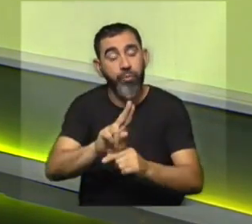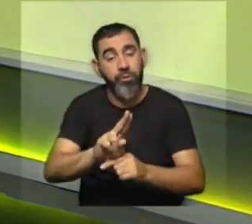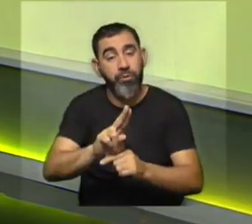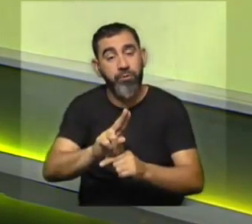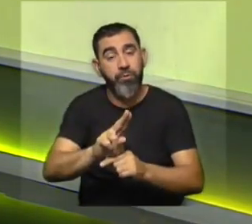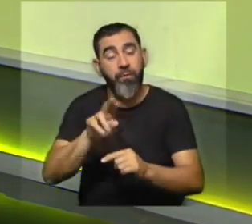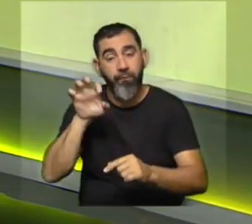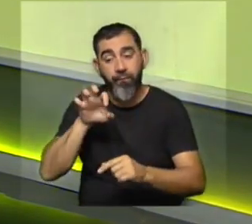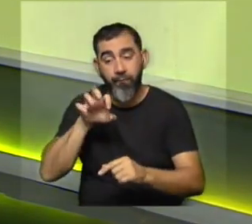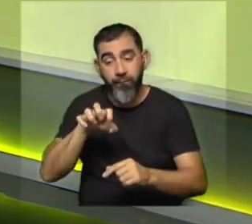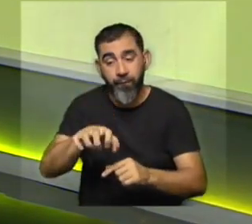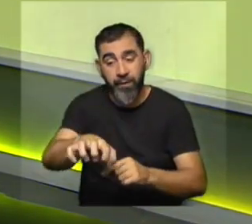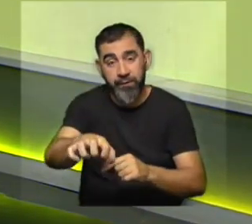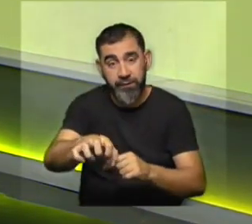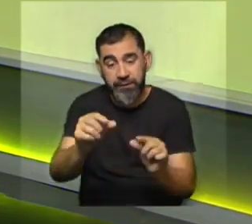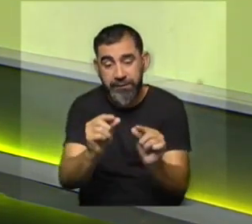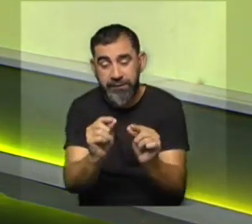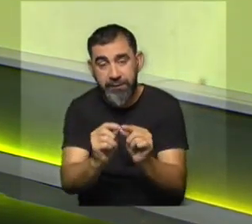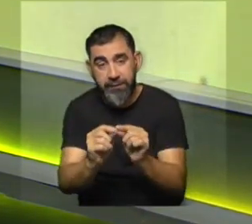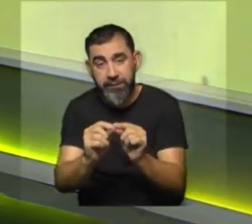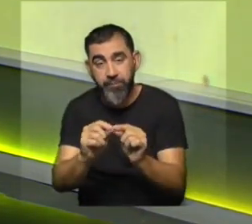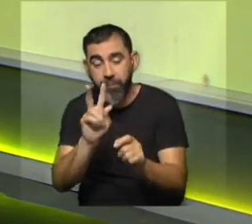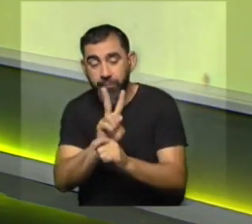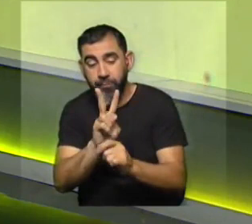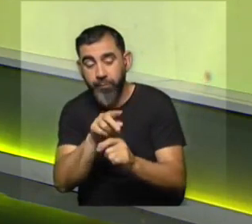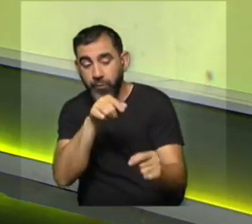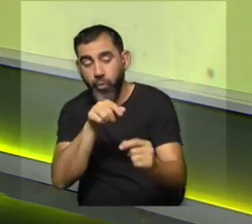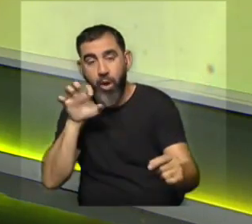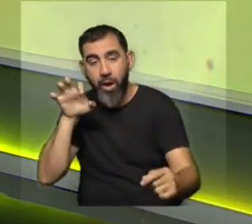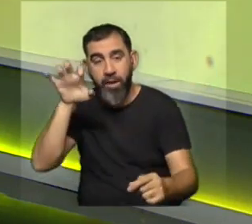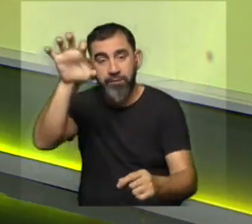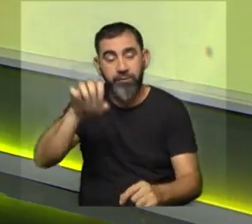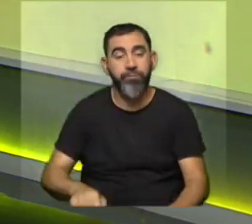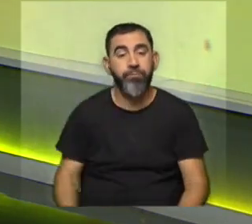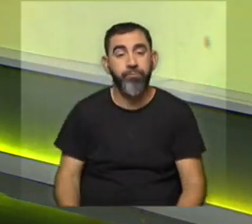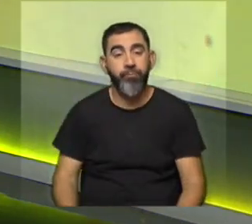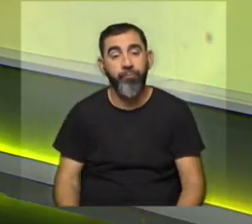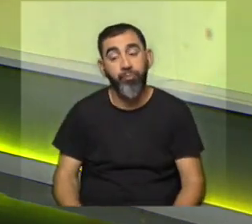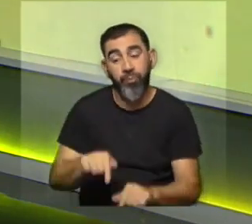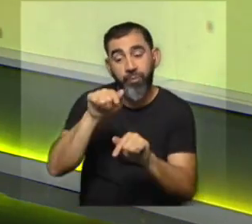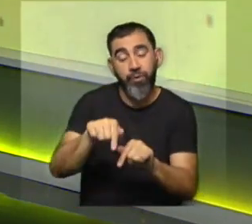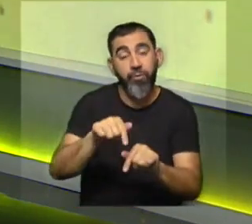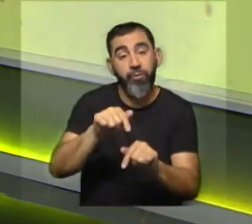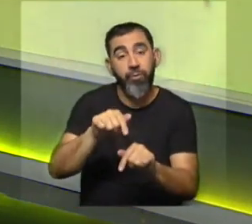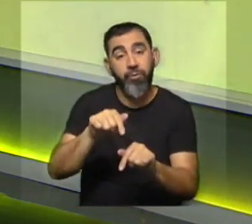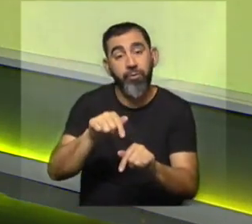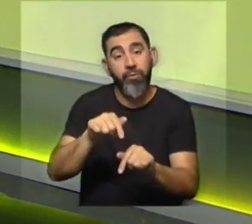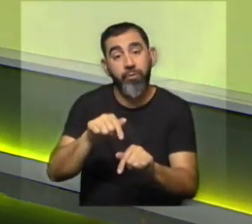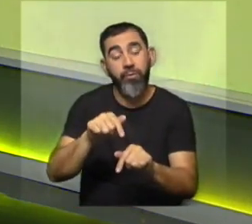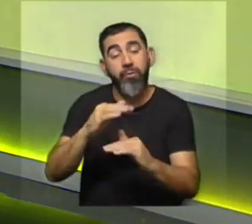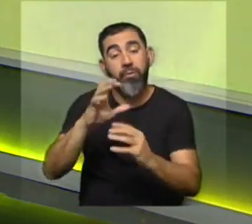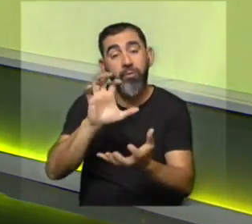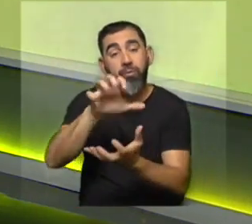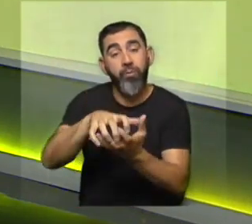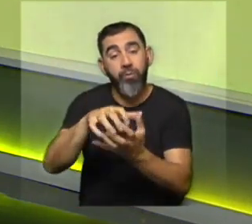una bacteria, de un microorganismo como agente para atacar el cáncer. Esto sucede en el Departamento de